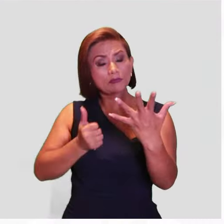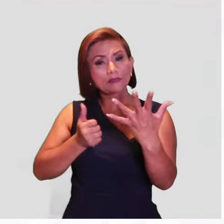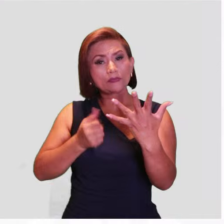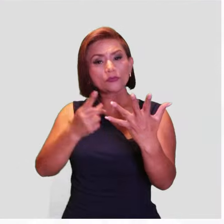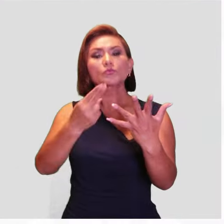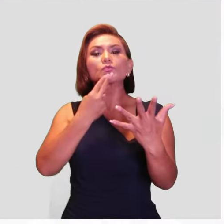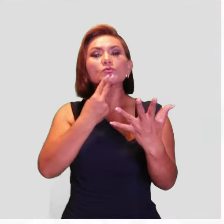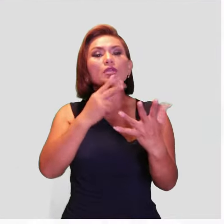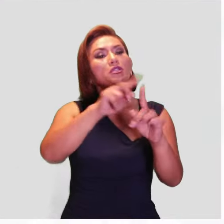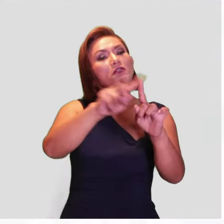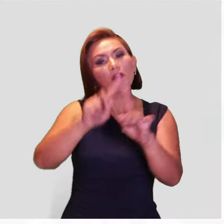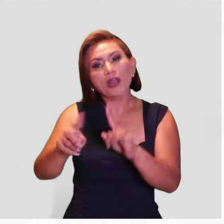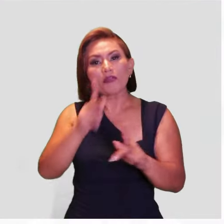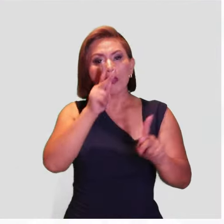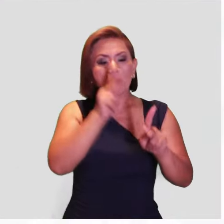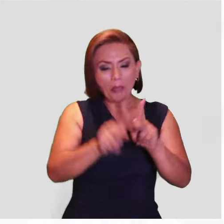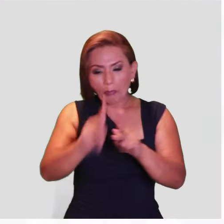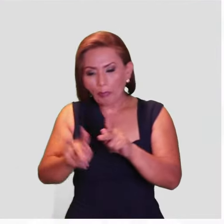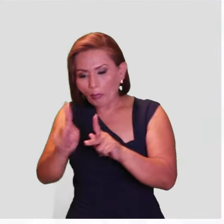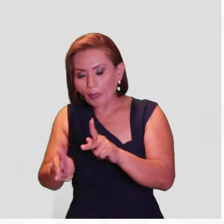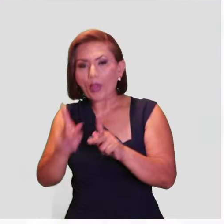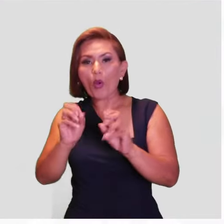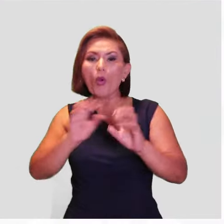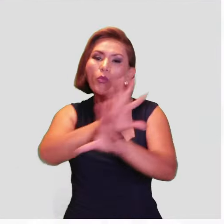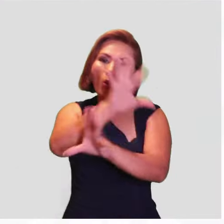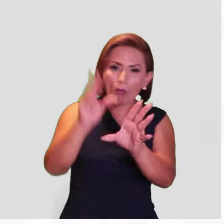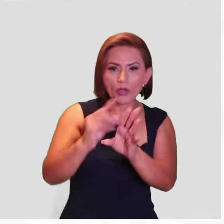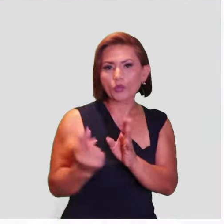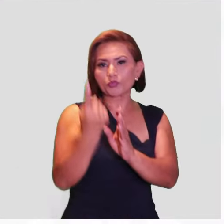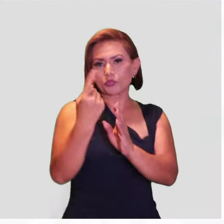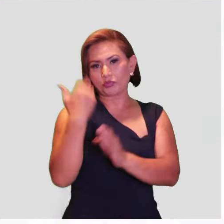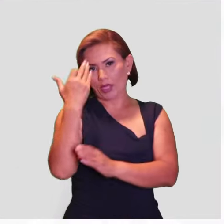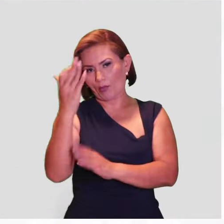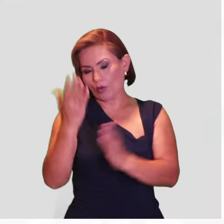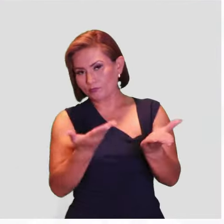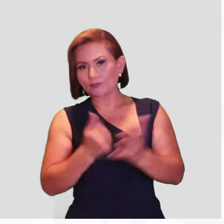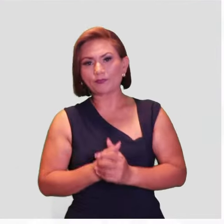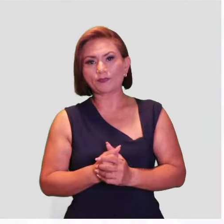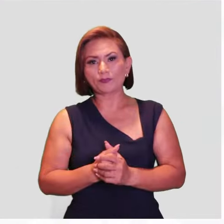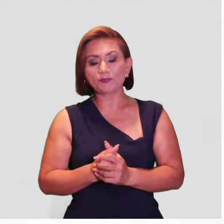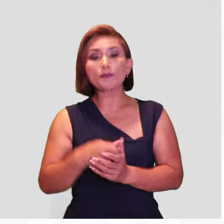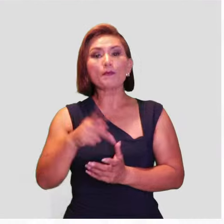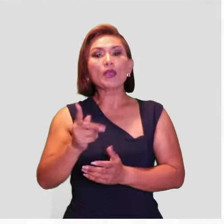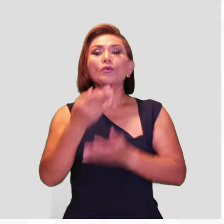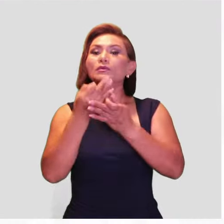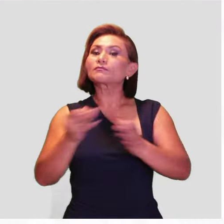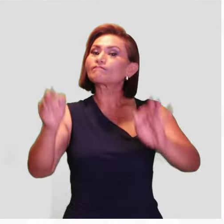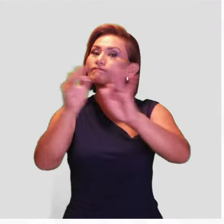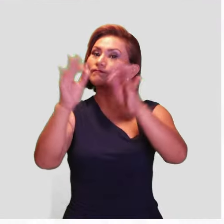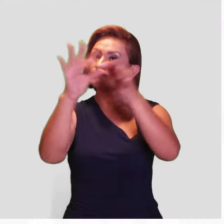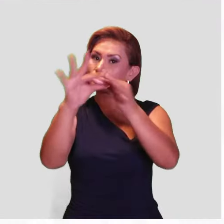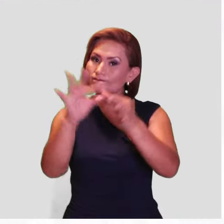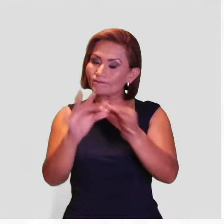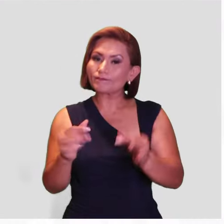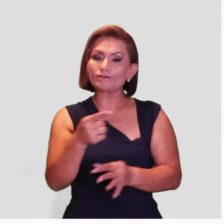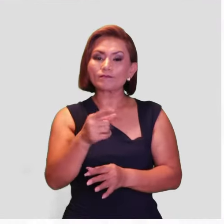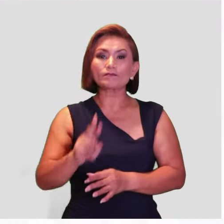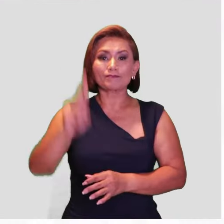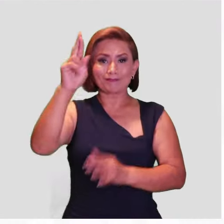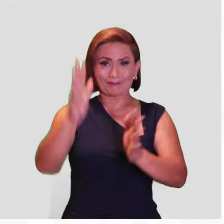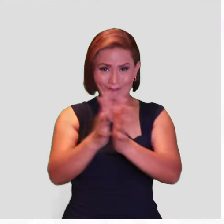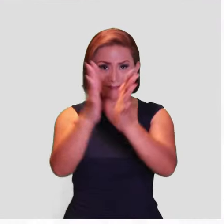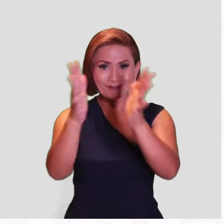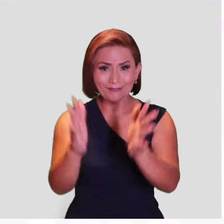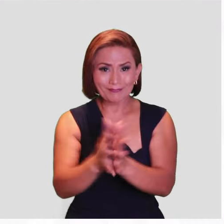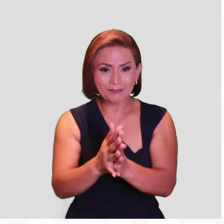en una o varias intervenciones. Y como lo mencionábamos también, es importante señalar que el registro en el chat determina